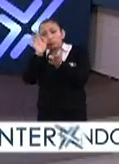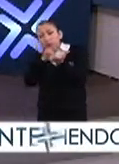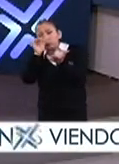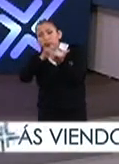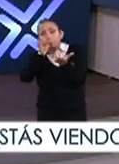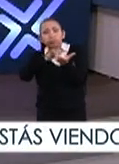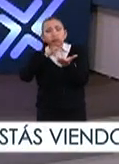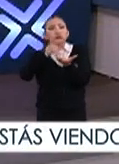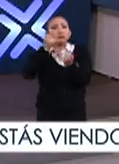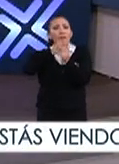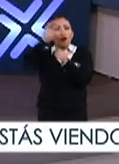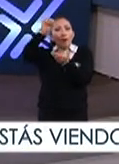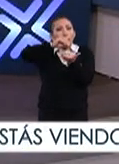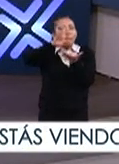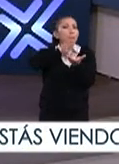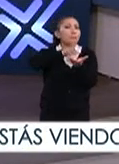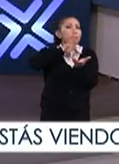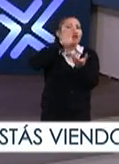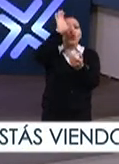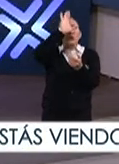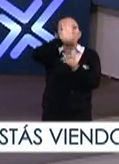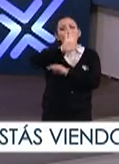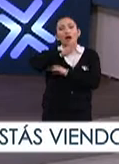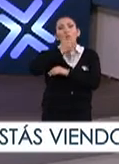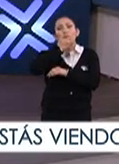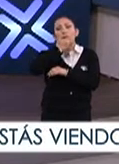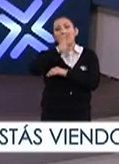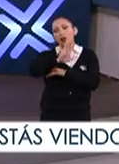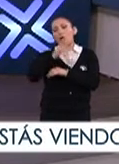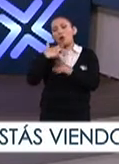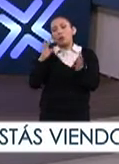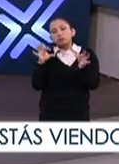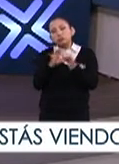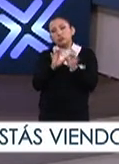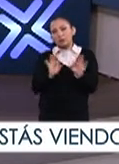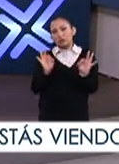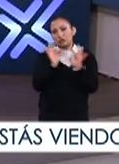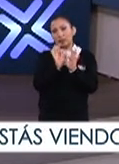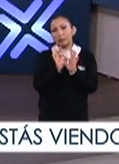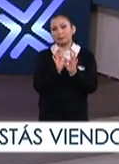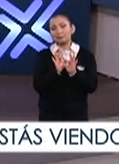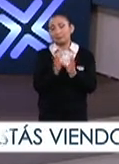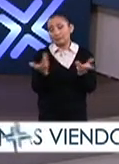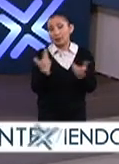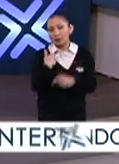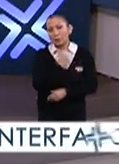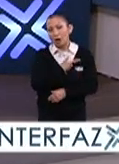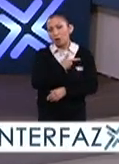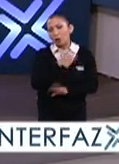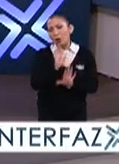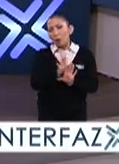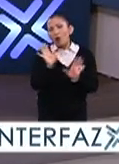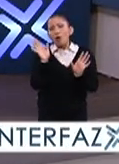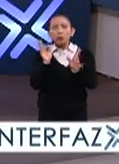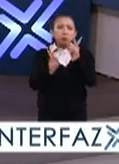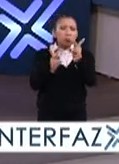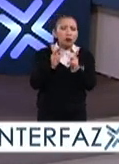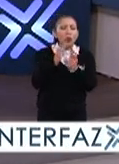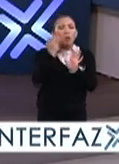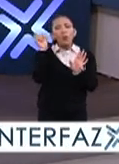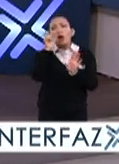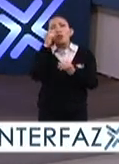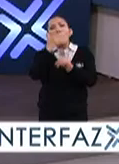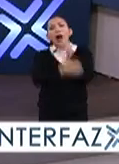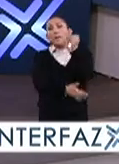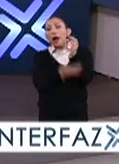o esta evidencia de esta cultura, lo cual lo convierte también en un elemento muy importante. Y bueno, sí me gustaría que nos platicaran cuándo